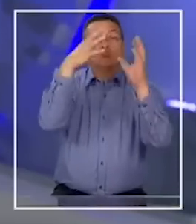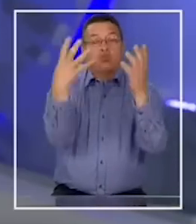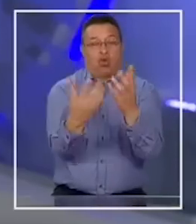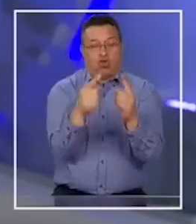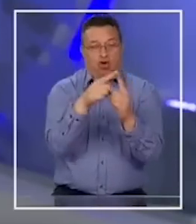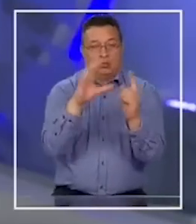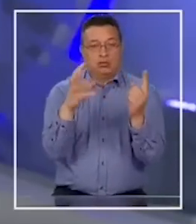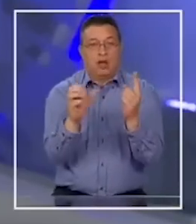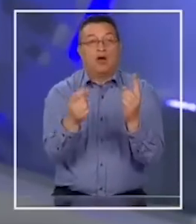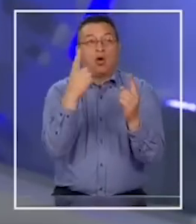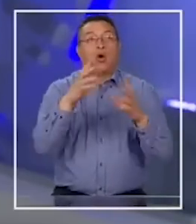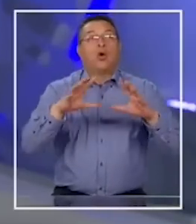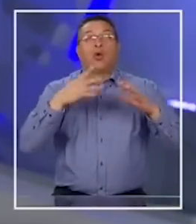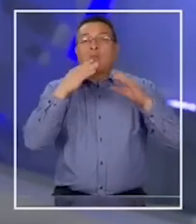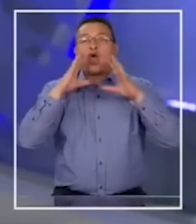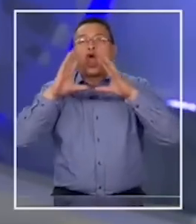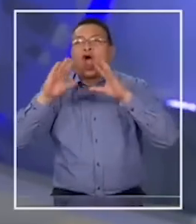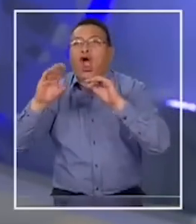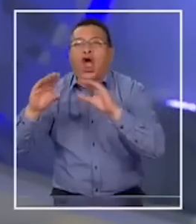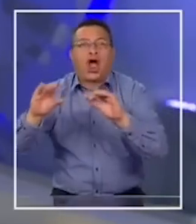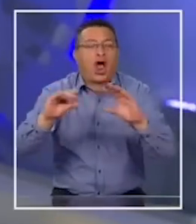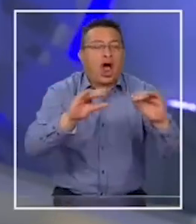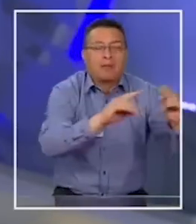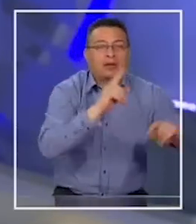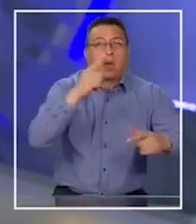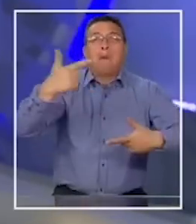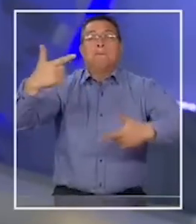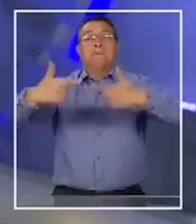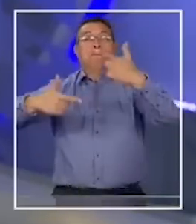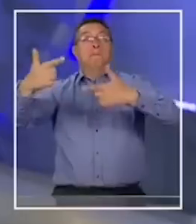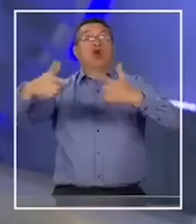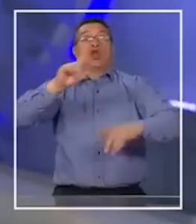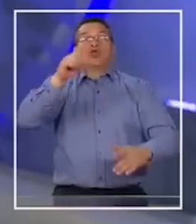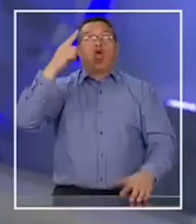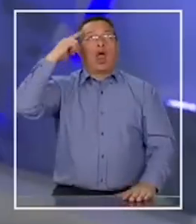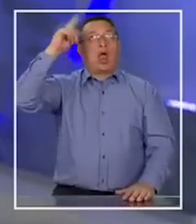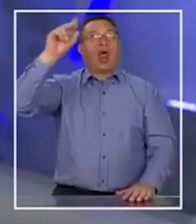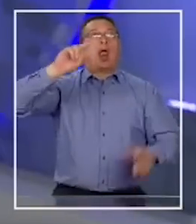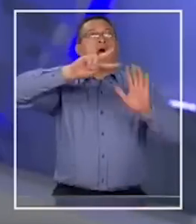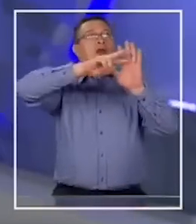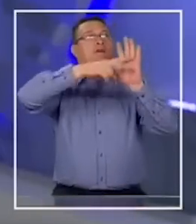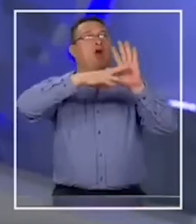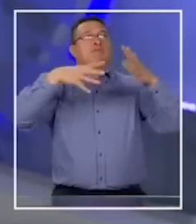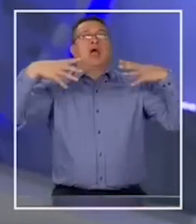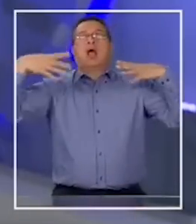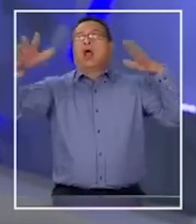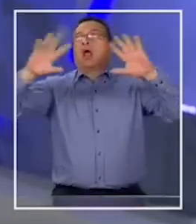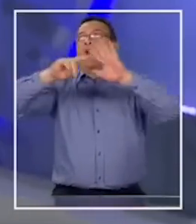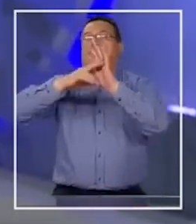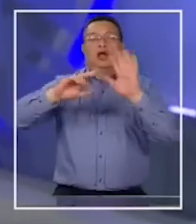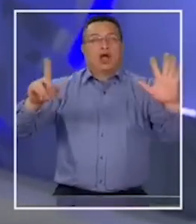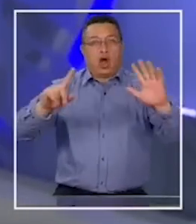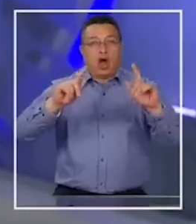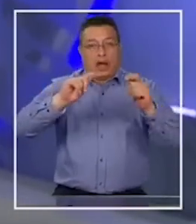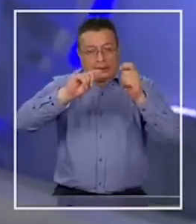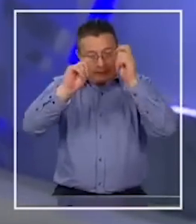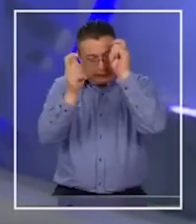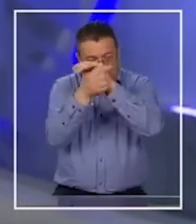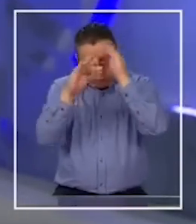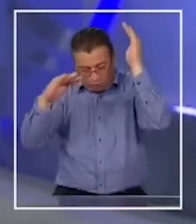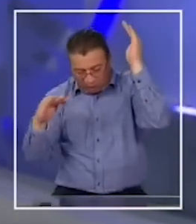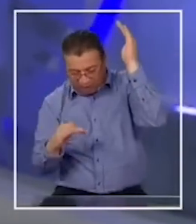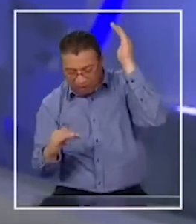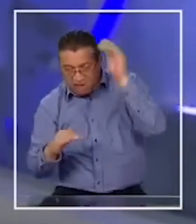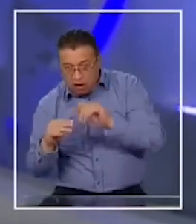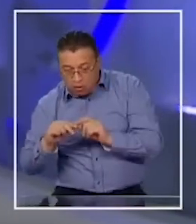de repente el mundo del comentarismo o la alta política solo cree las grandes reformas estructurales y no se da cuenta que el cambio radical de la